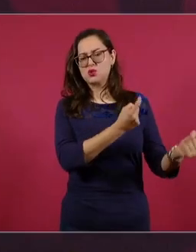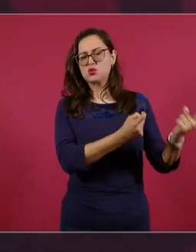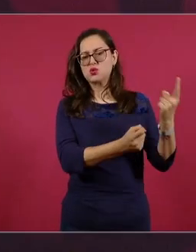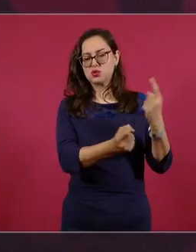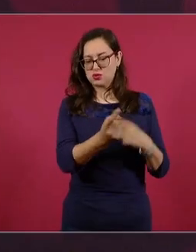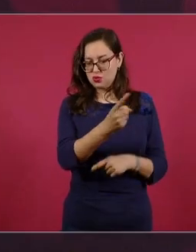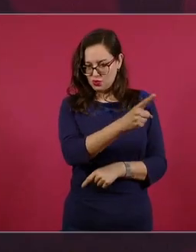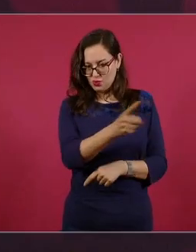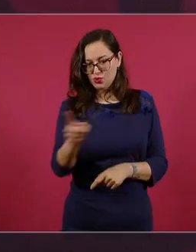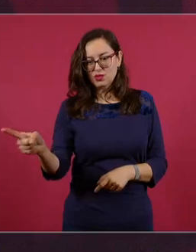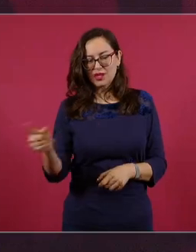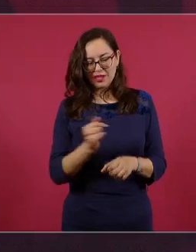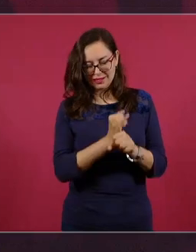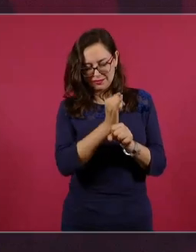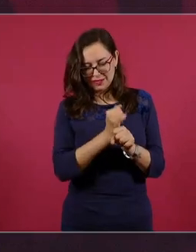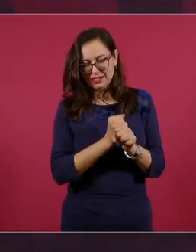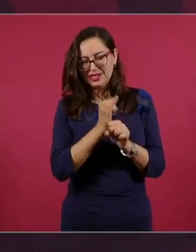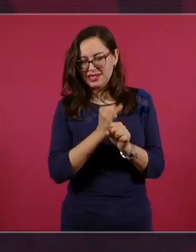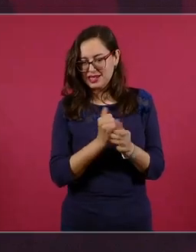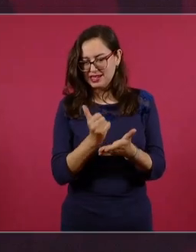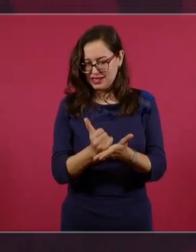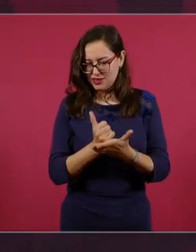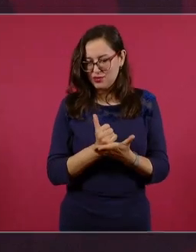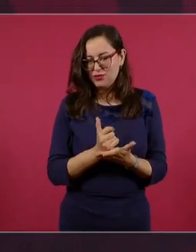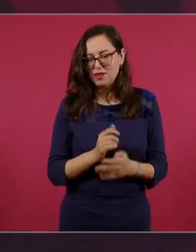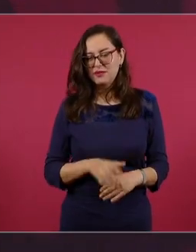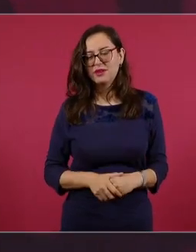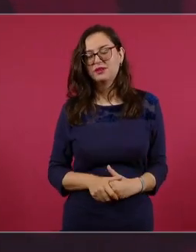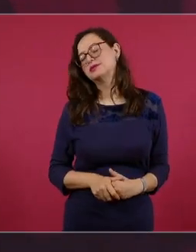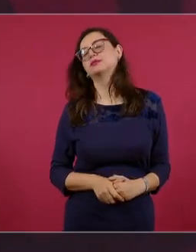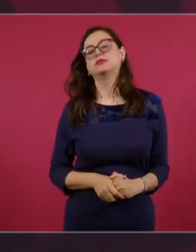Ayúdenme ustedes, ayúdenme a investigar.